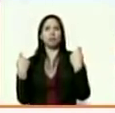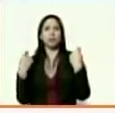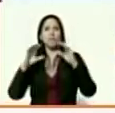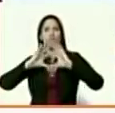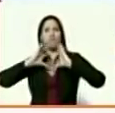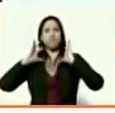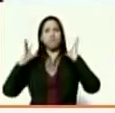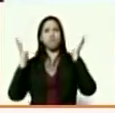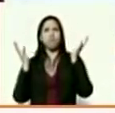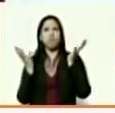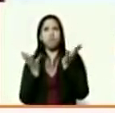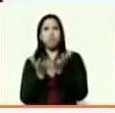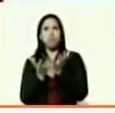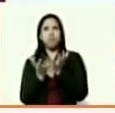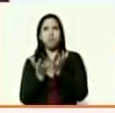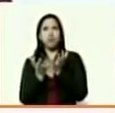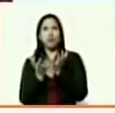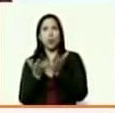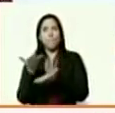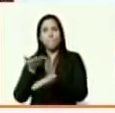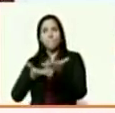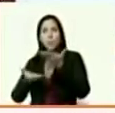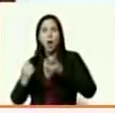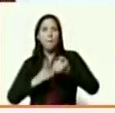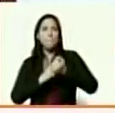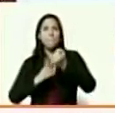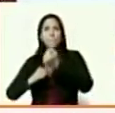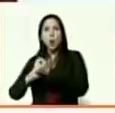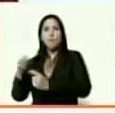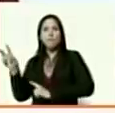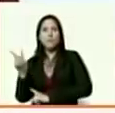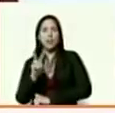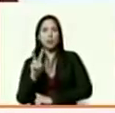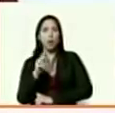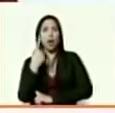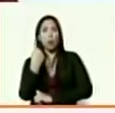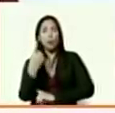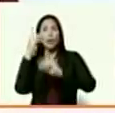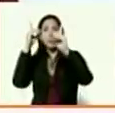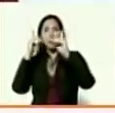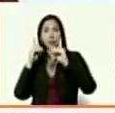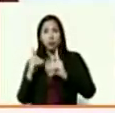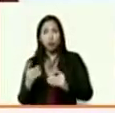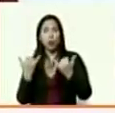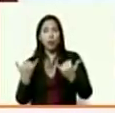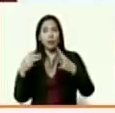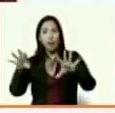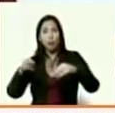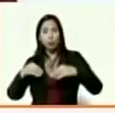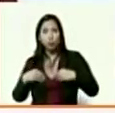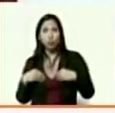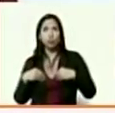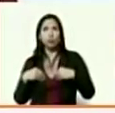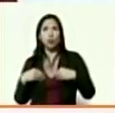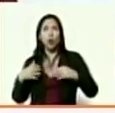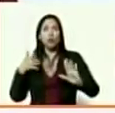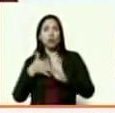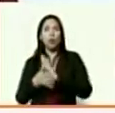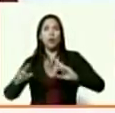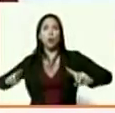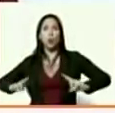mundial de solidaridad con Venezuela, una de las decisiones casualmente tomadas en estos encuentros del